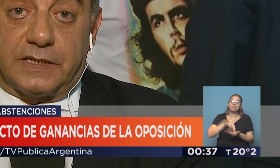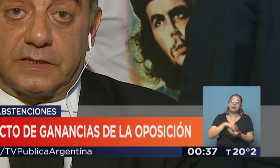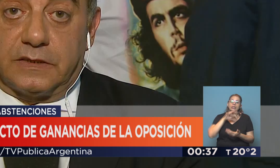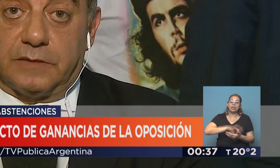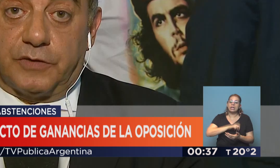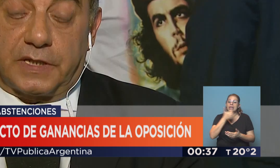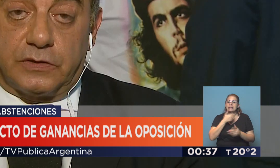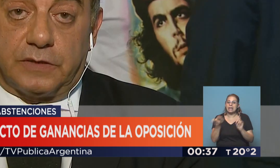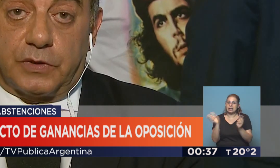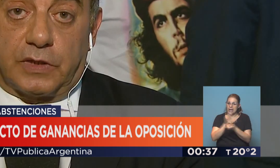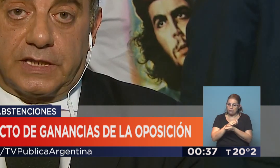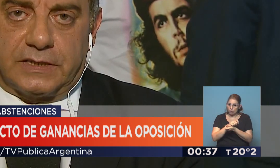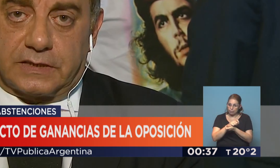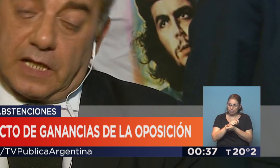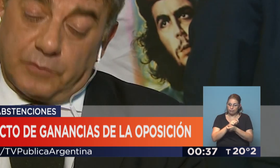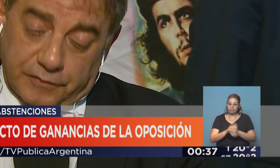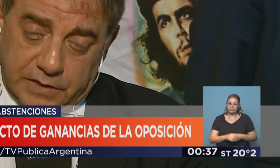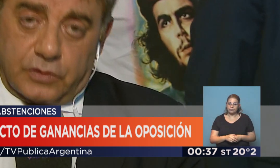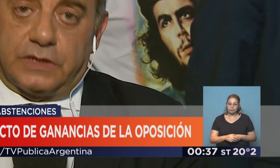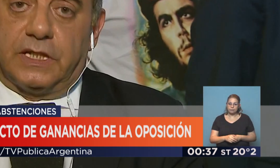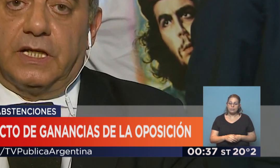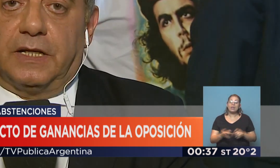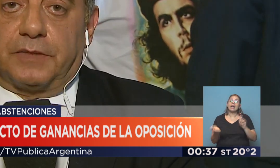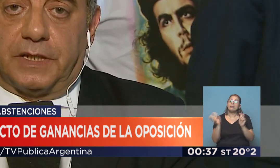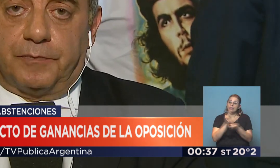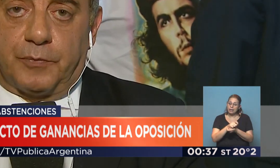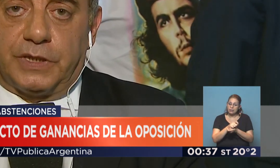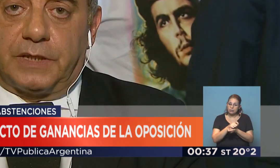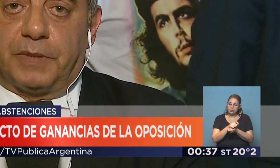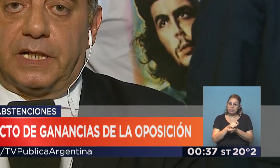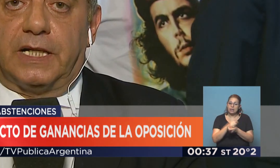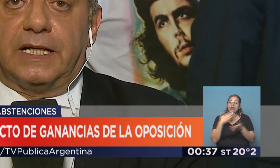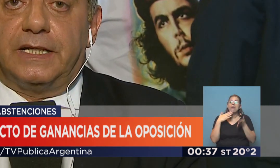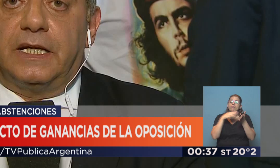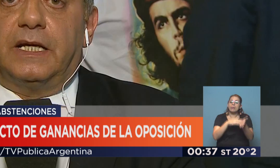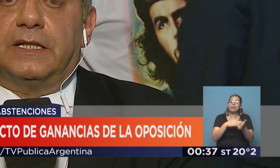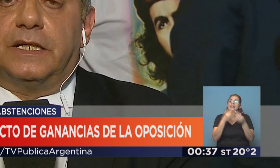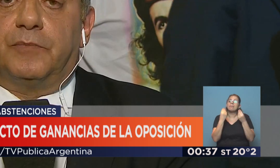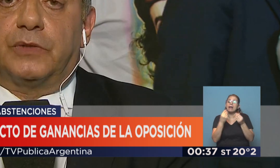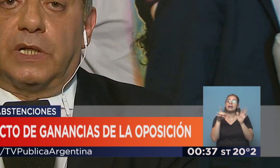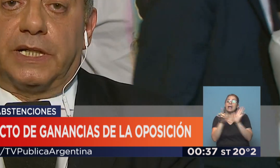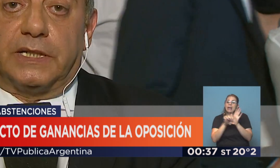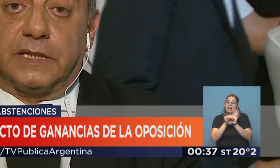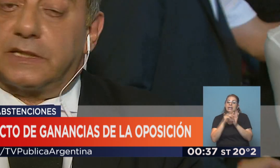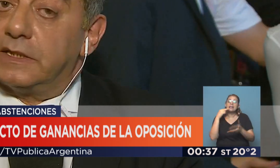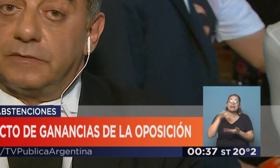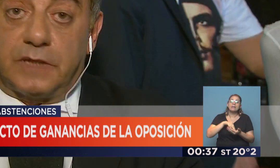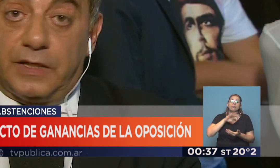de ganancias, de modificación de impuesto a las ganancias, a las modificaciones propuestas para la ley de